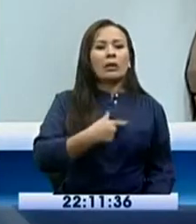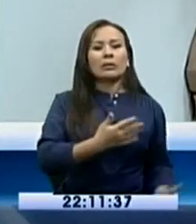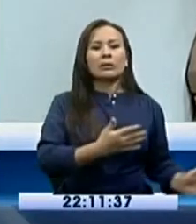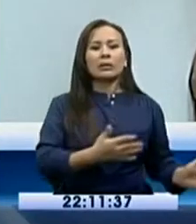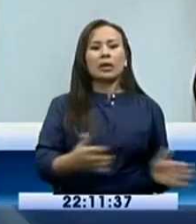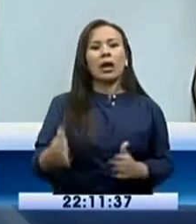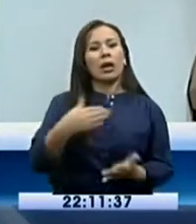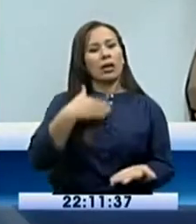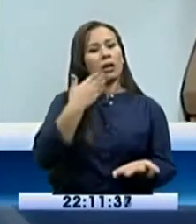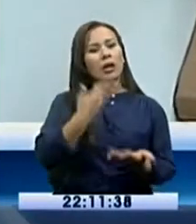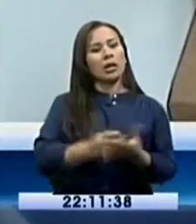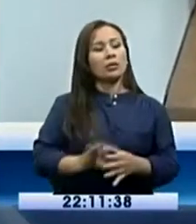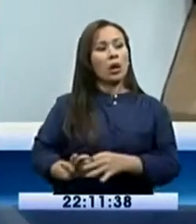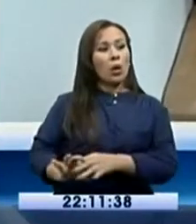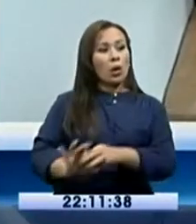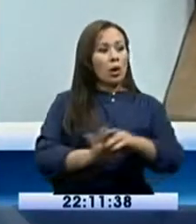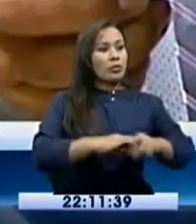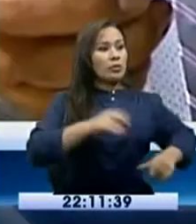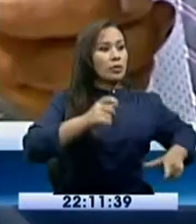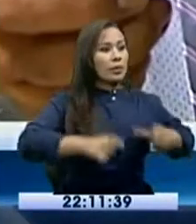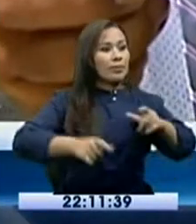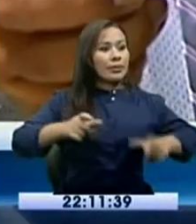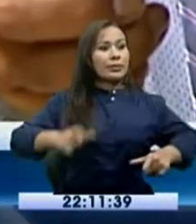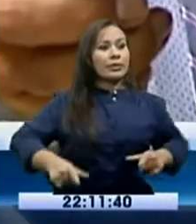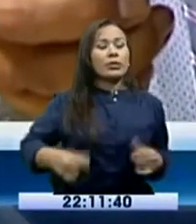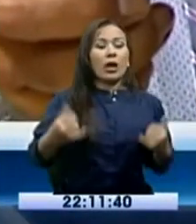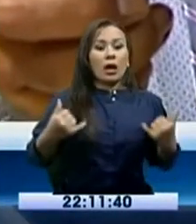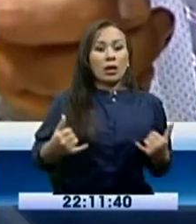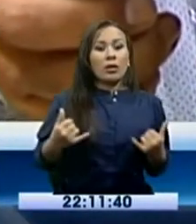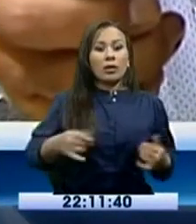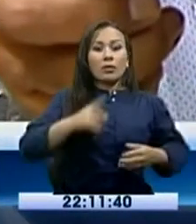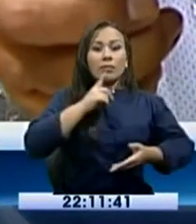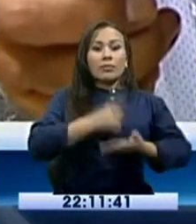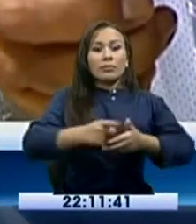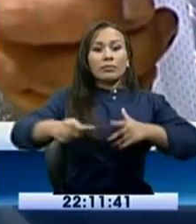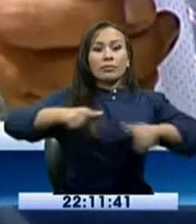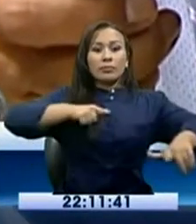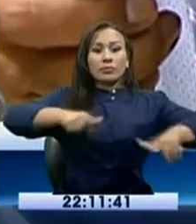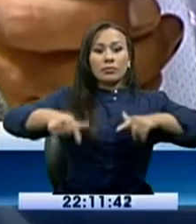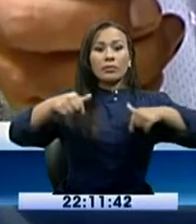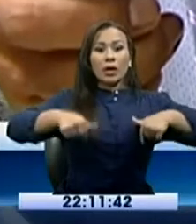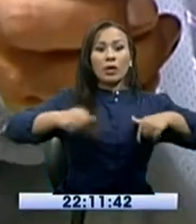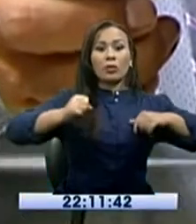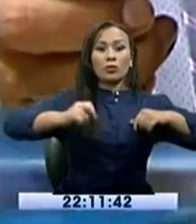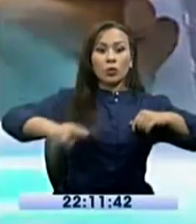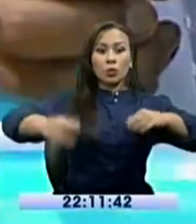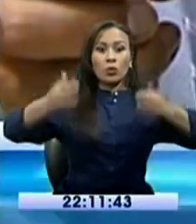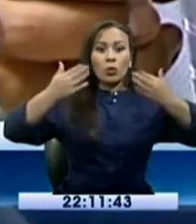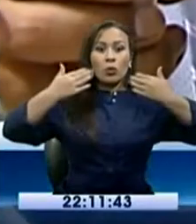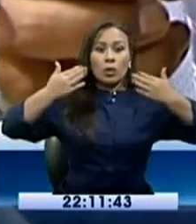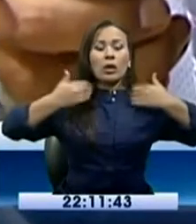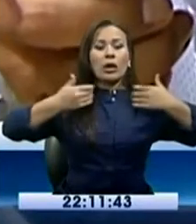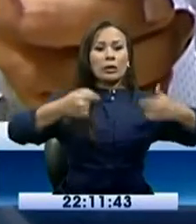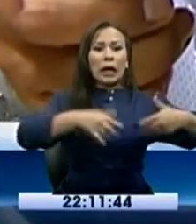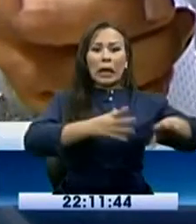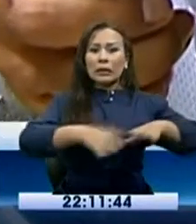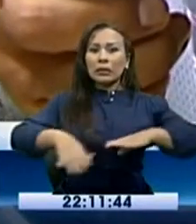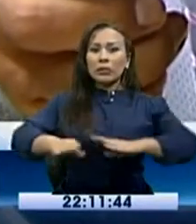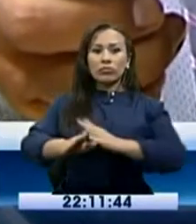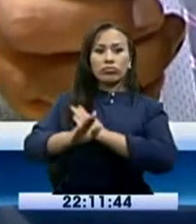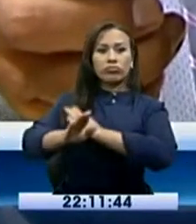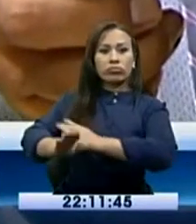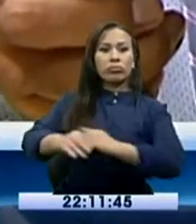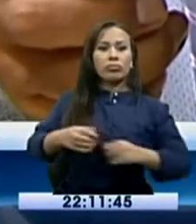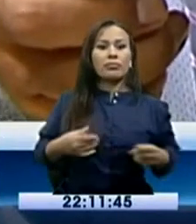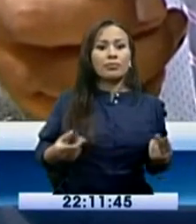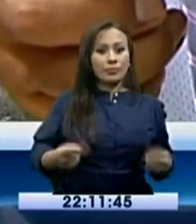muy agradecidos con la colaboración de la ciudadanía, puesto que en este sector del sur de la ciudad de Guayaquil ya vamos ejecutando algunas operaciones,